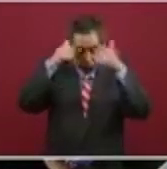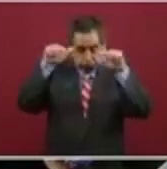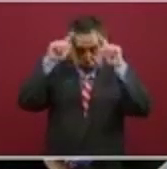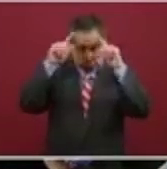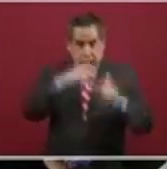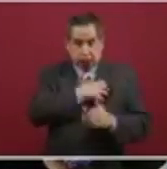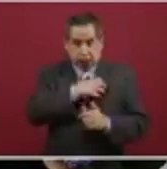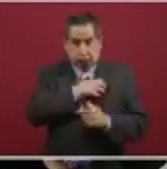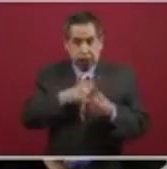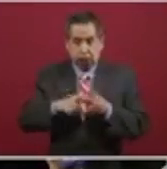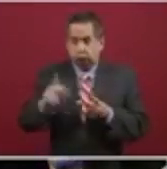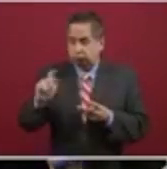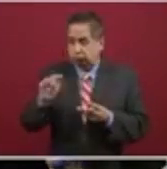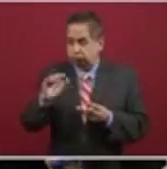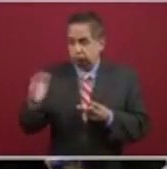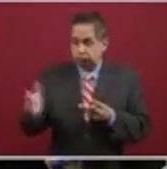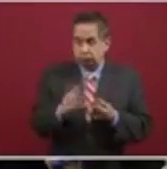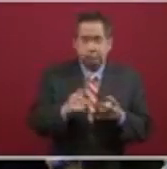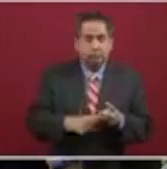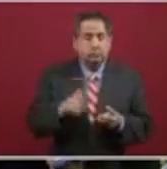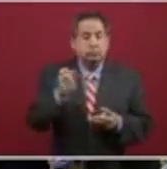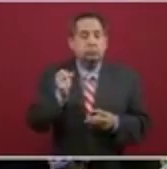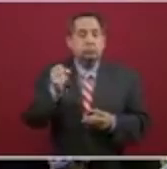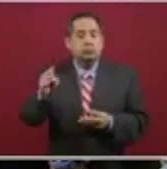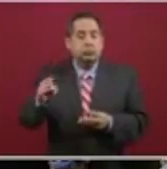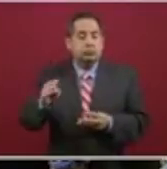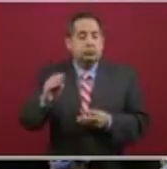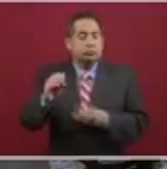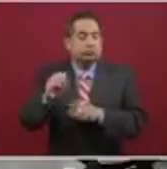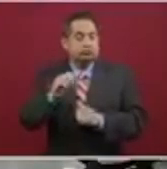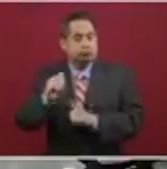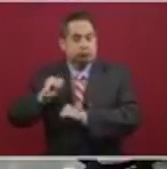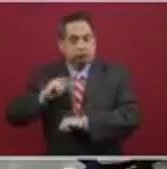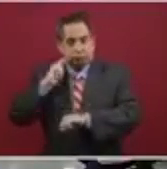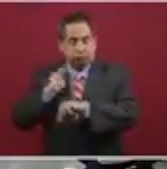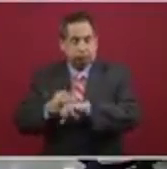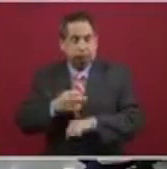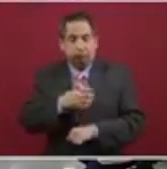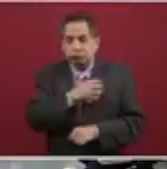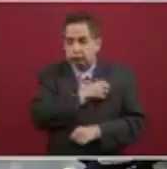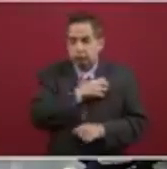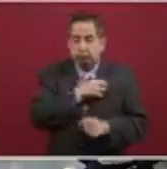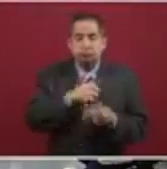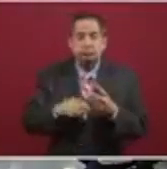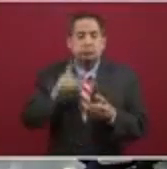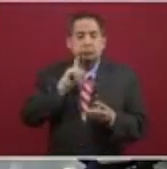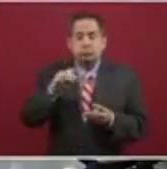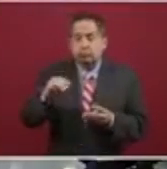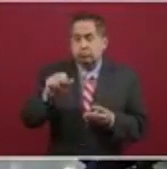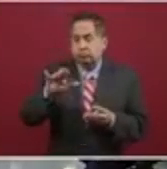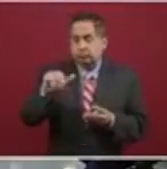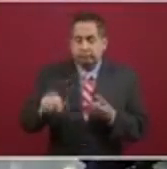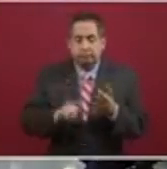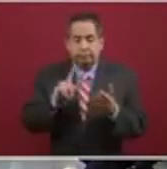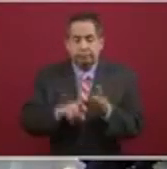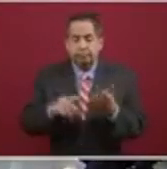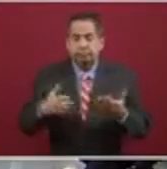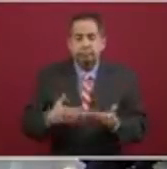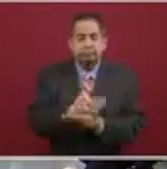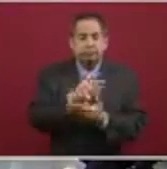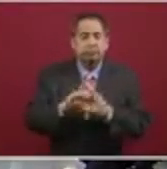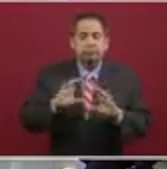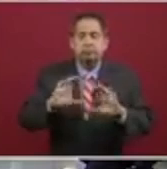la suboficial de la Secretaría de Seguridad y Protección Ciudadana, Mariel Escobar Toledo, las ciudadanas de